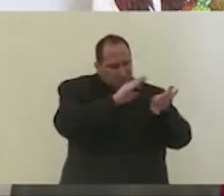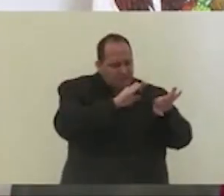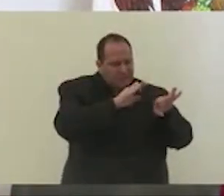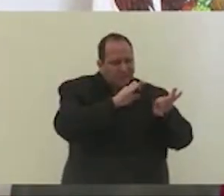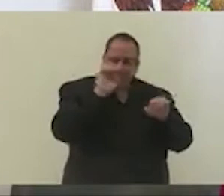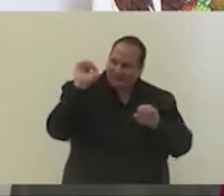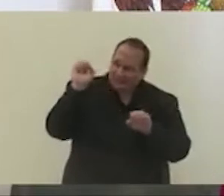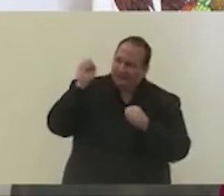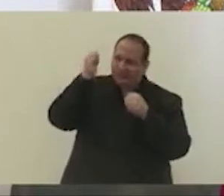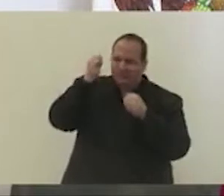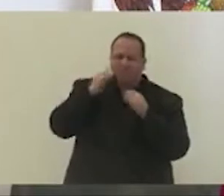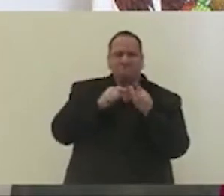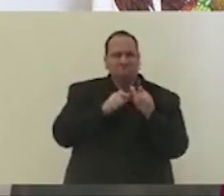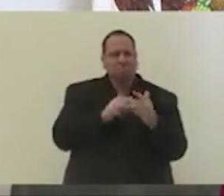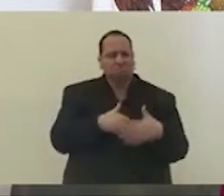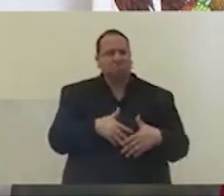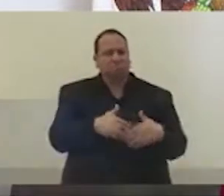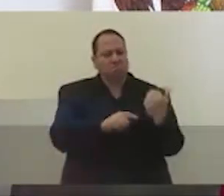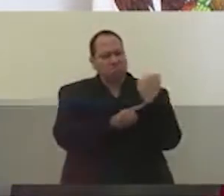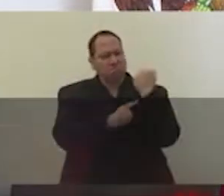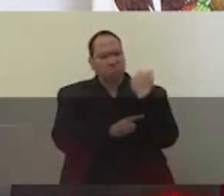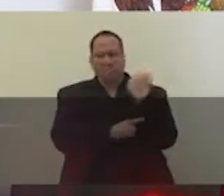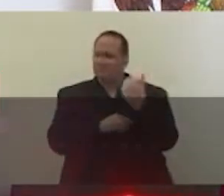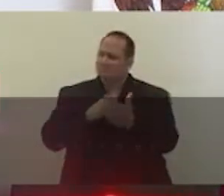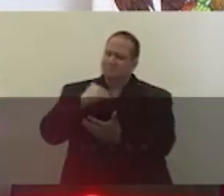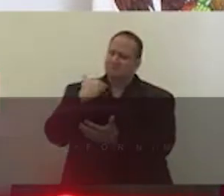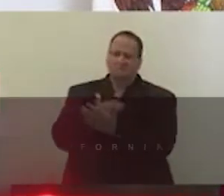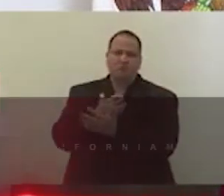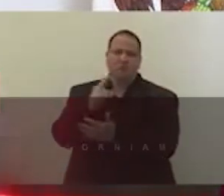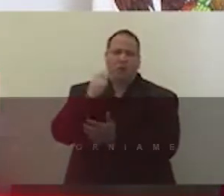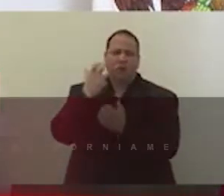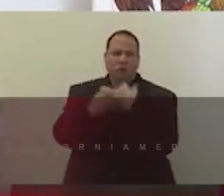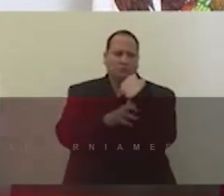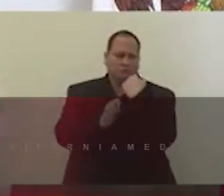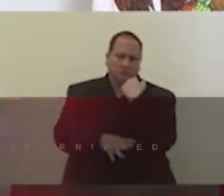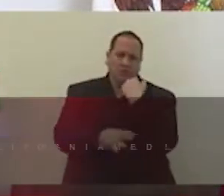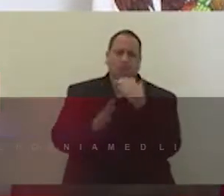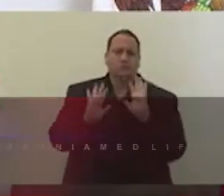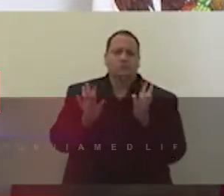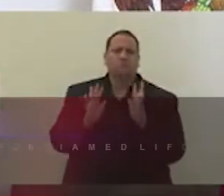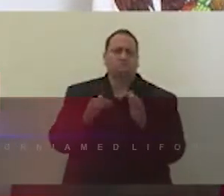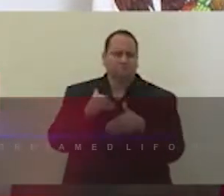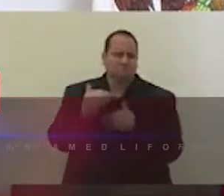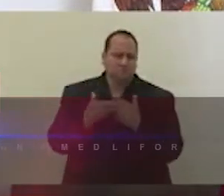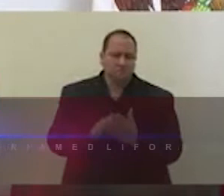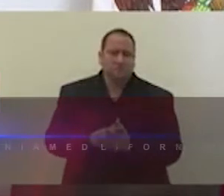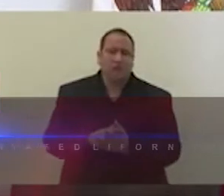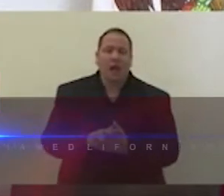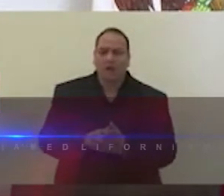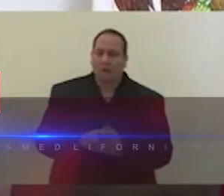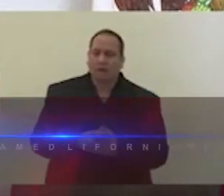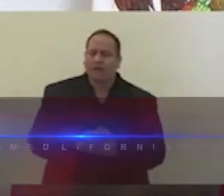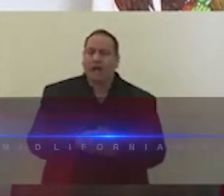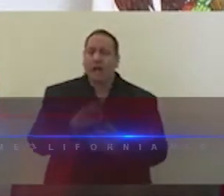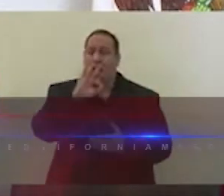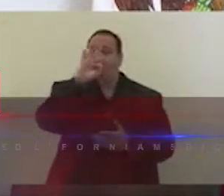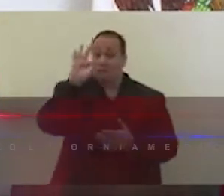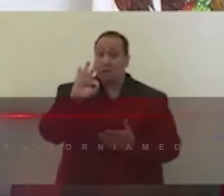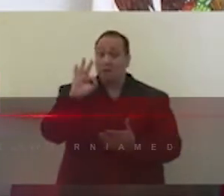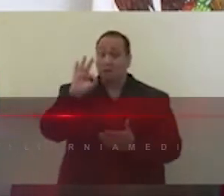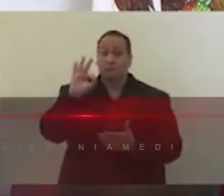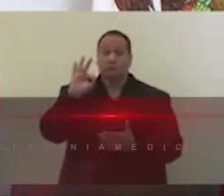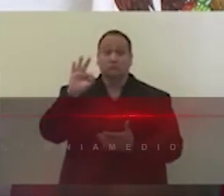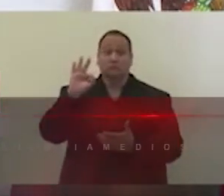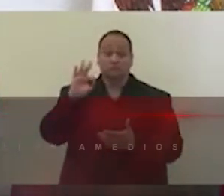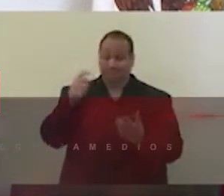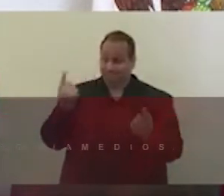encauzarlas o a que desistan de esa decisión que habían tomado en un principio, y por eso un porcentaje no despreciable de